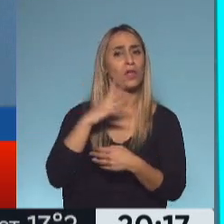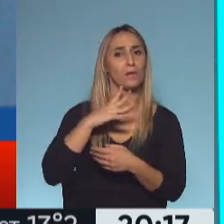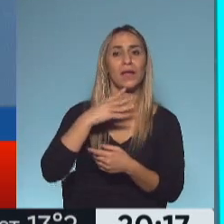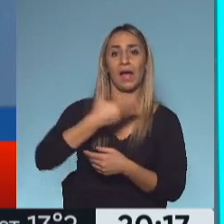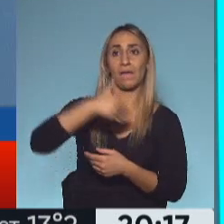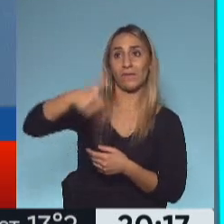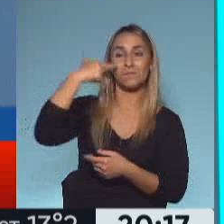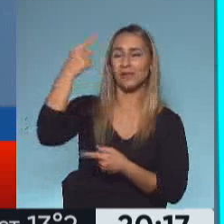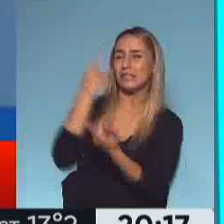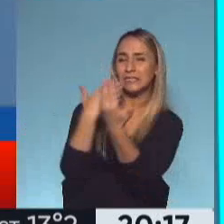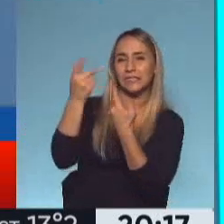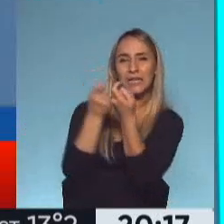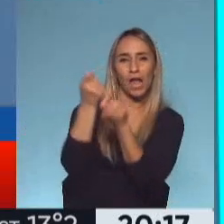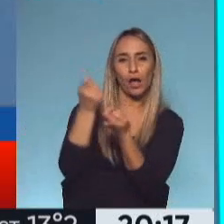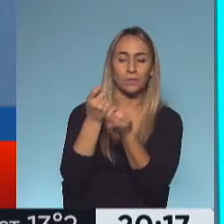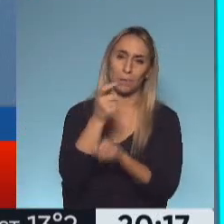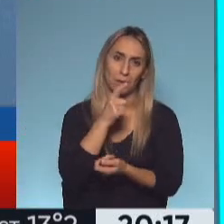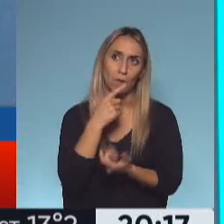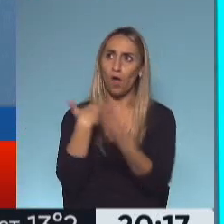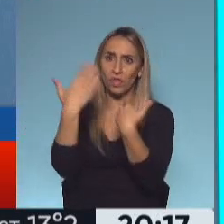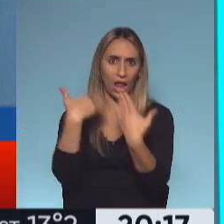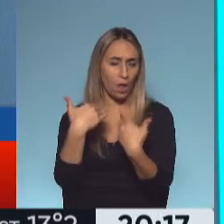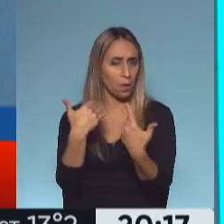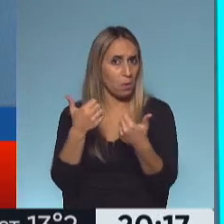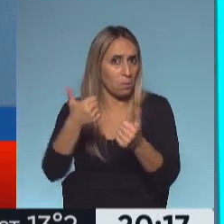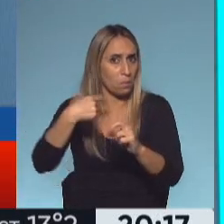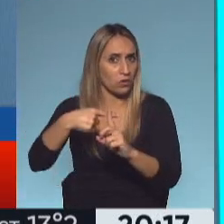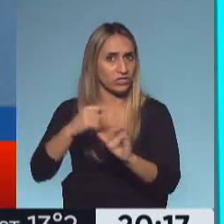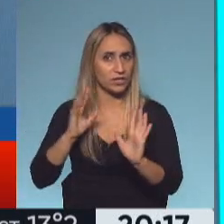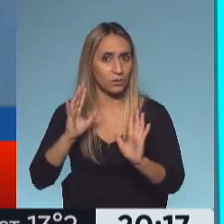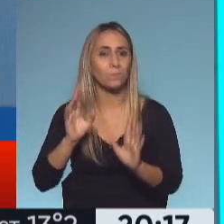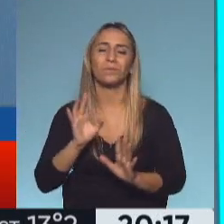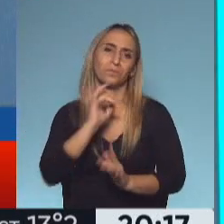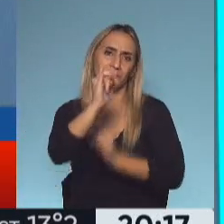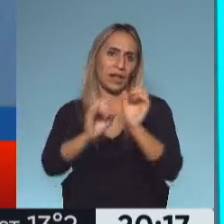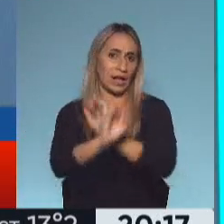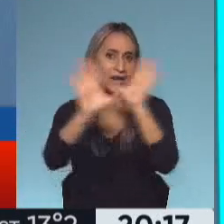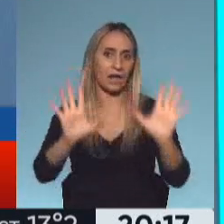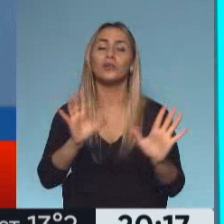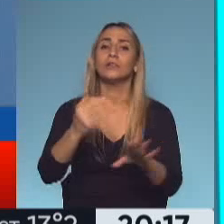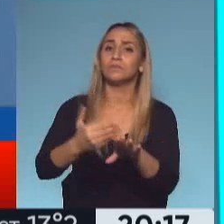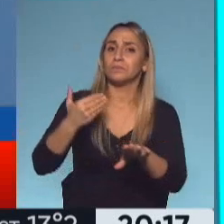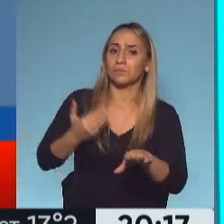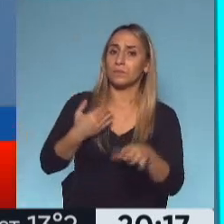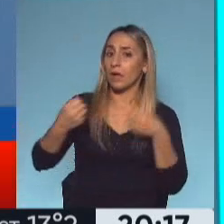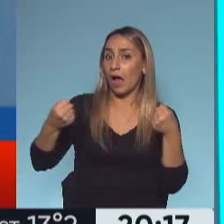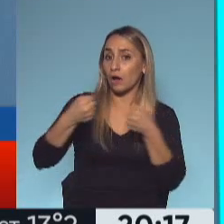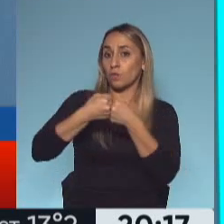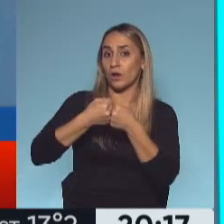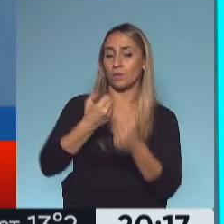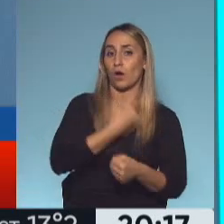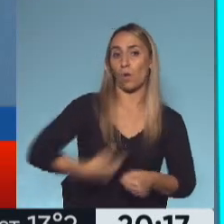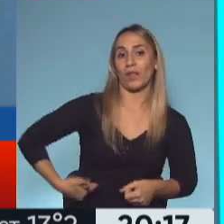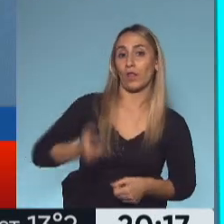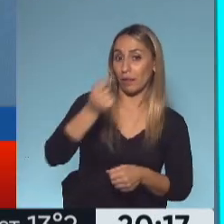Internacional, creo que ha tenido un diálogo constructivo, porque nosotros, seamos bien claros, ¿no? Este es un acuerdo, venimos de un acuerdo que firmó el gobierno de